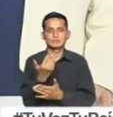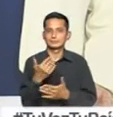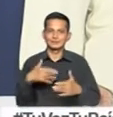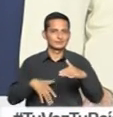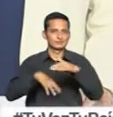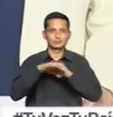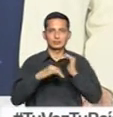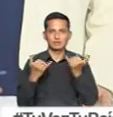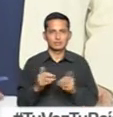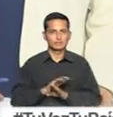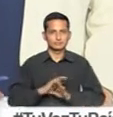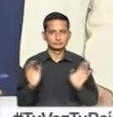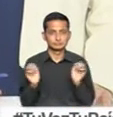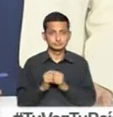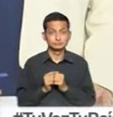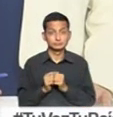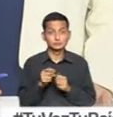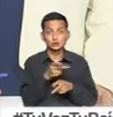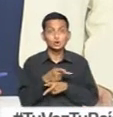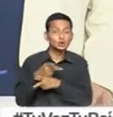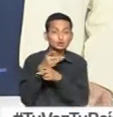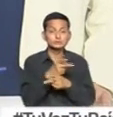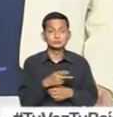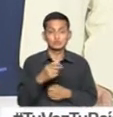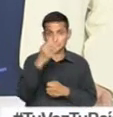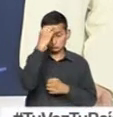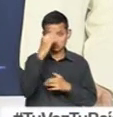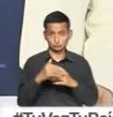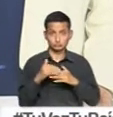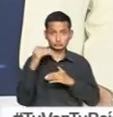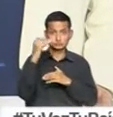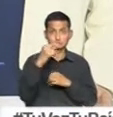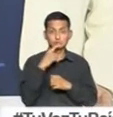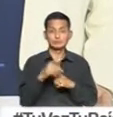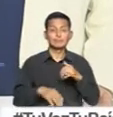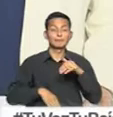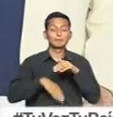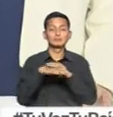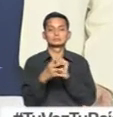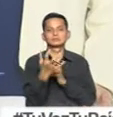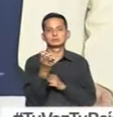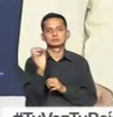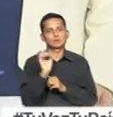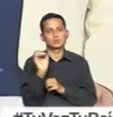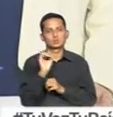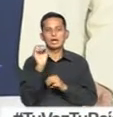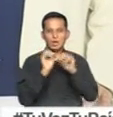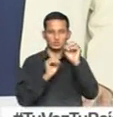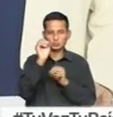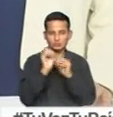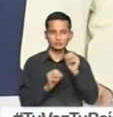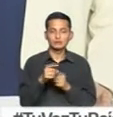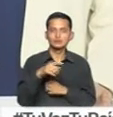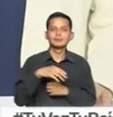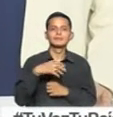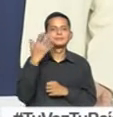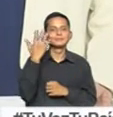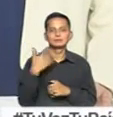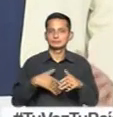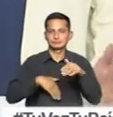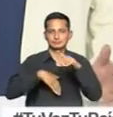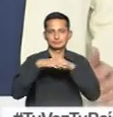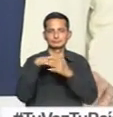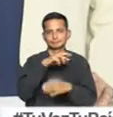rector titular. El Consejo de Educación Superior estableció hasta el 15 de octubre como fecha límite para designar al nuevo